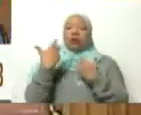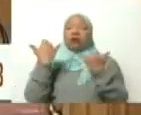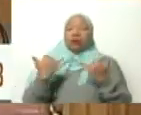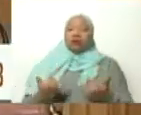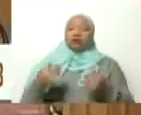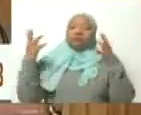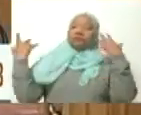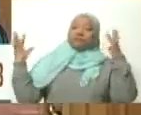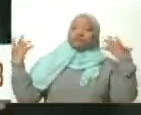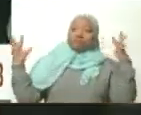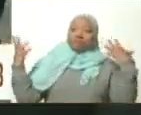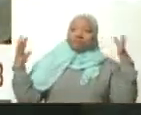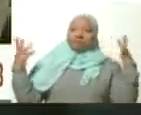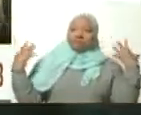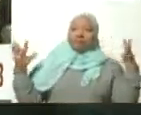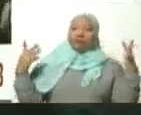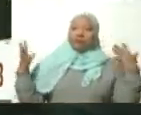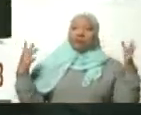respecto.